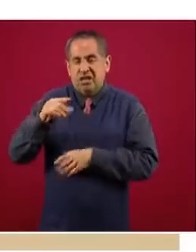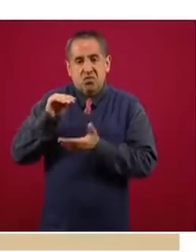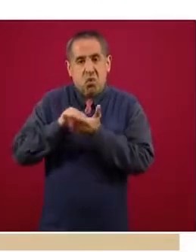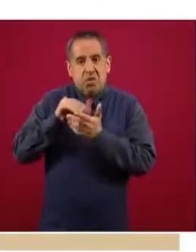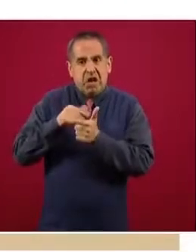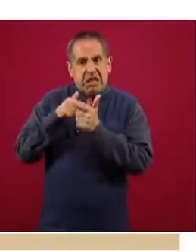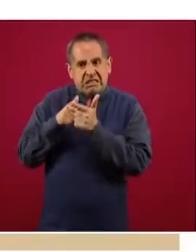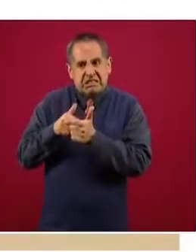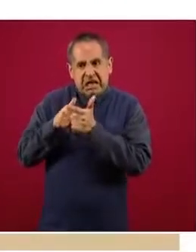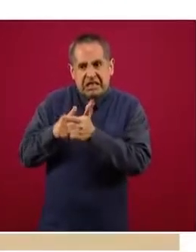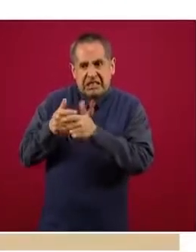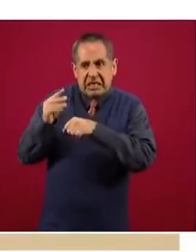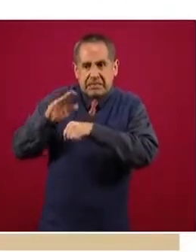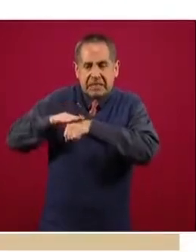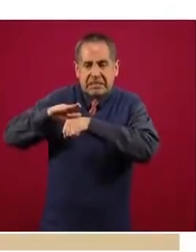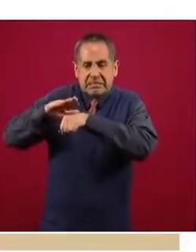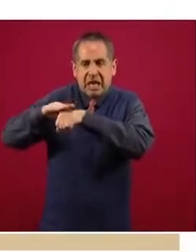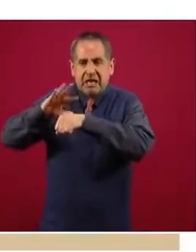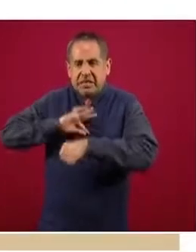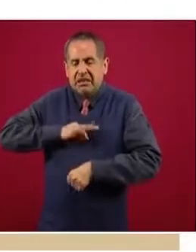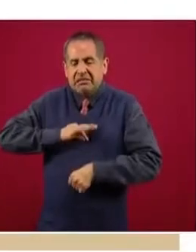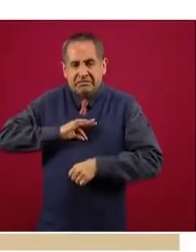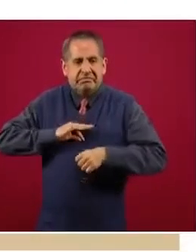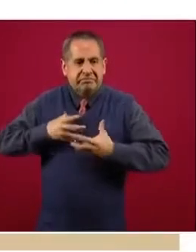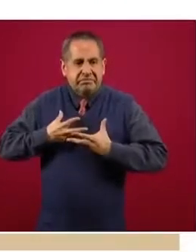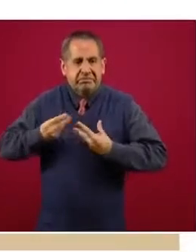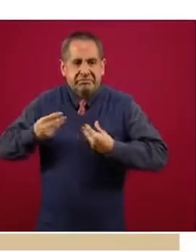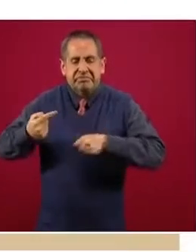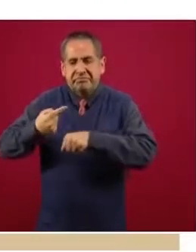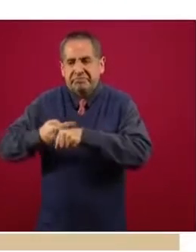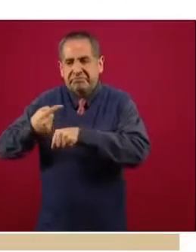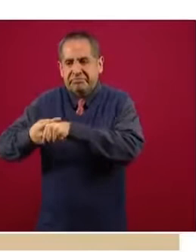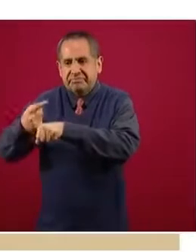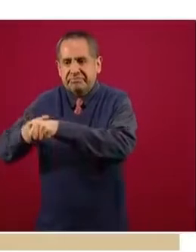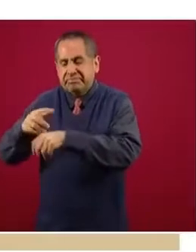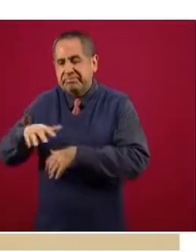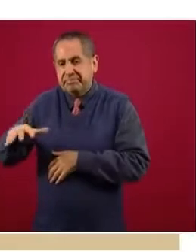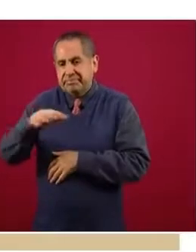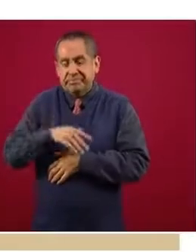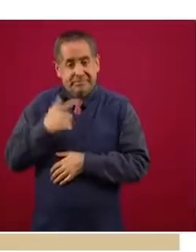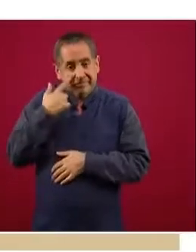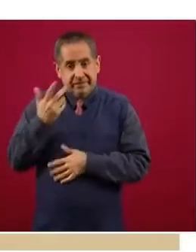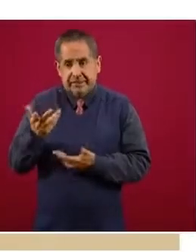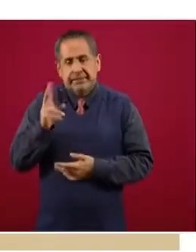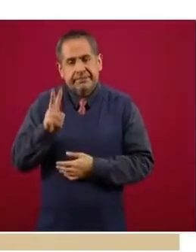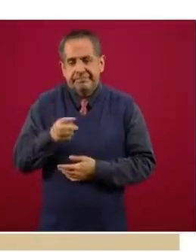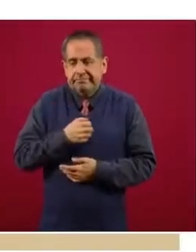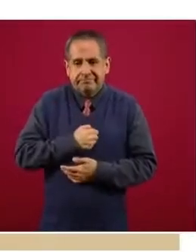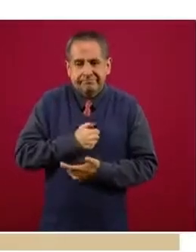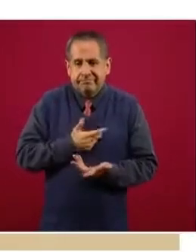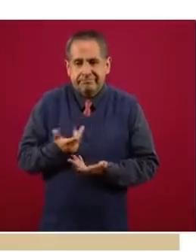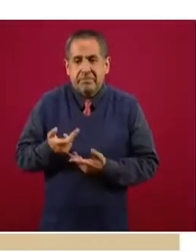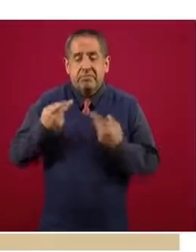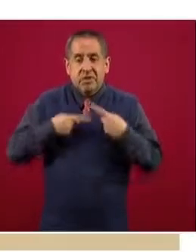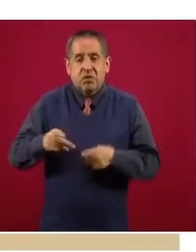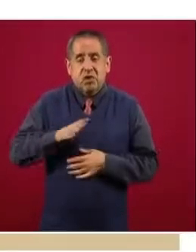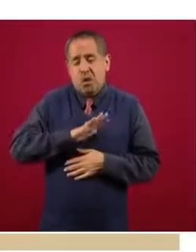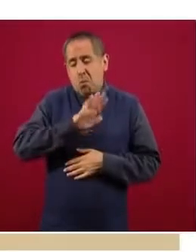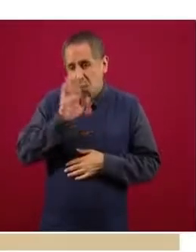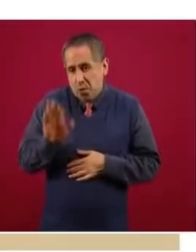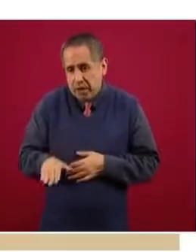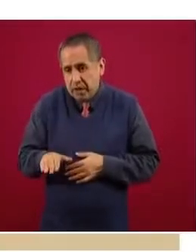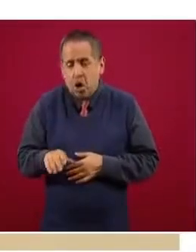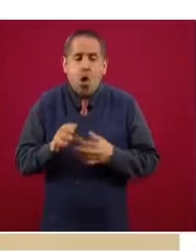constante al alza. Interesante cuando vemos las curvas de personas que lamentablemente han fallecido y de